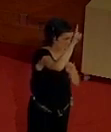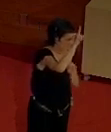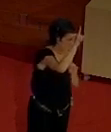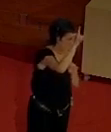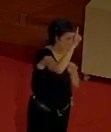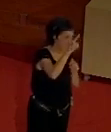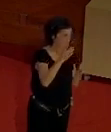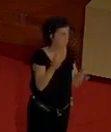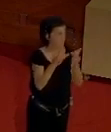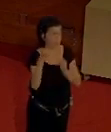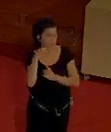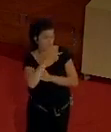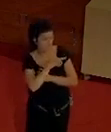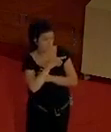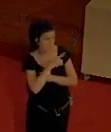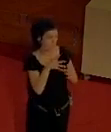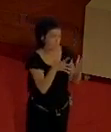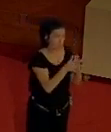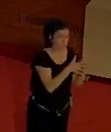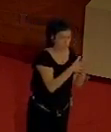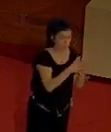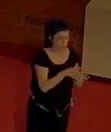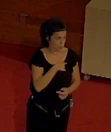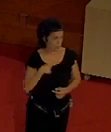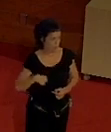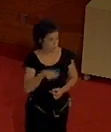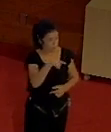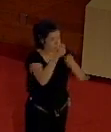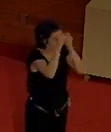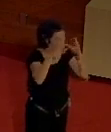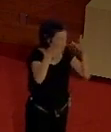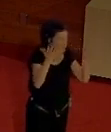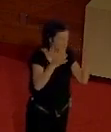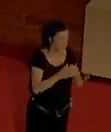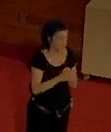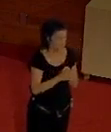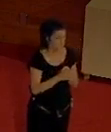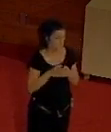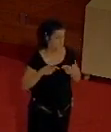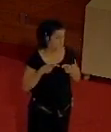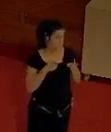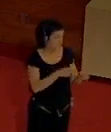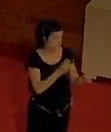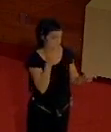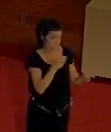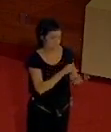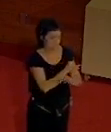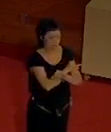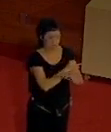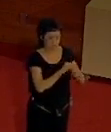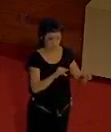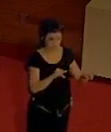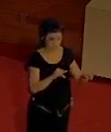Rusia y Estados Unidos en relación con china cuando termina la Guerra Fría hay